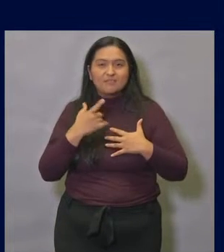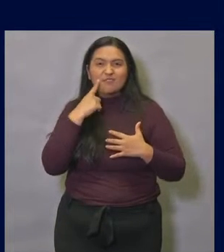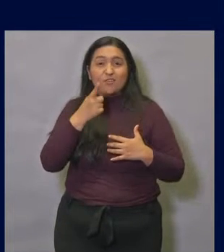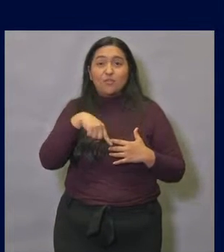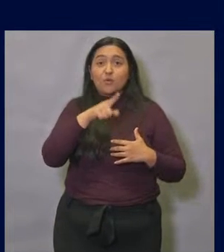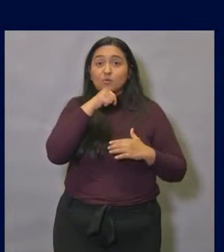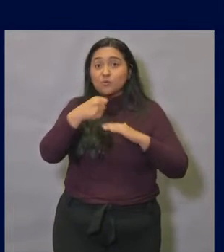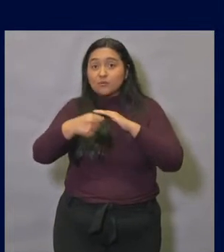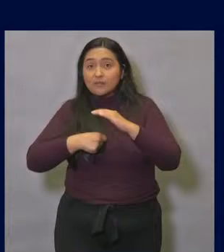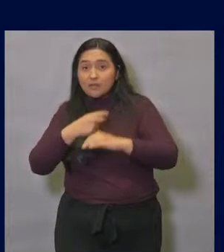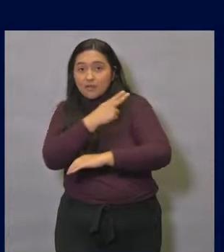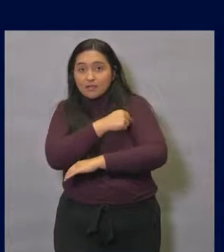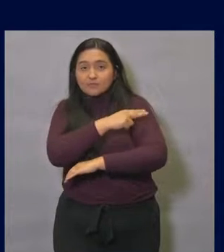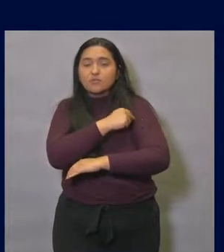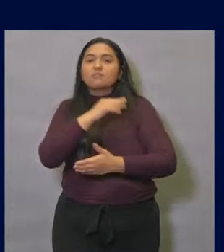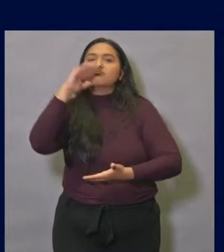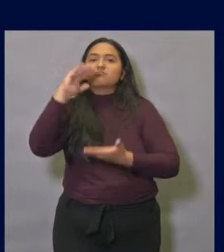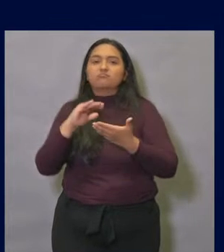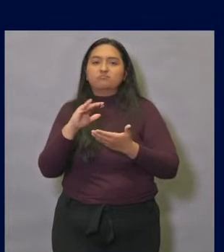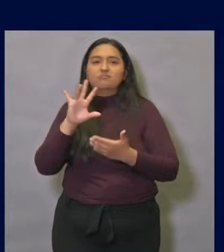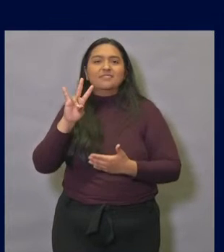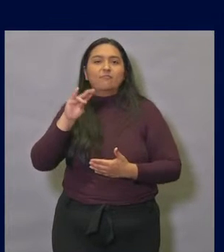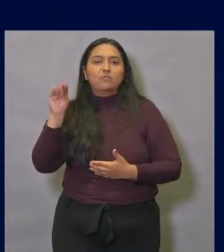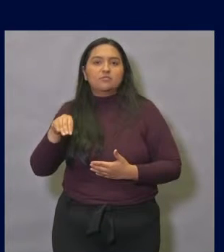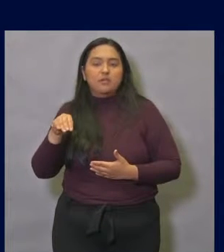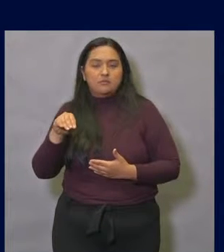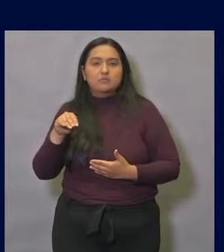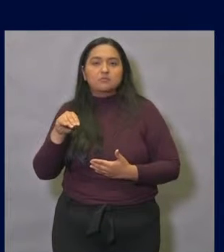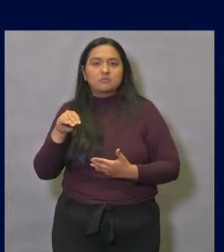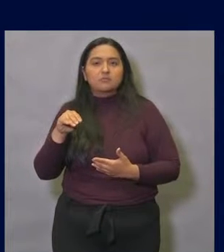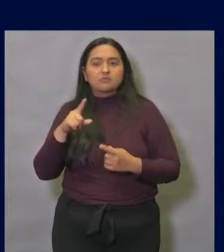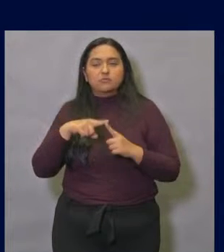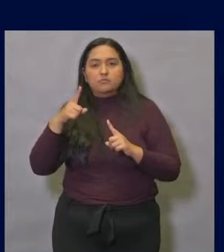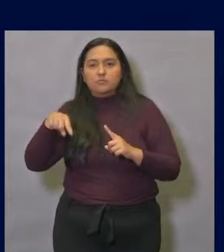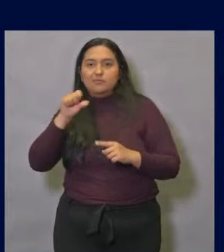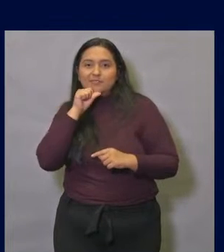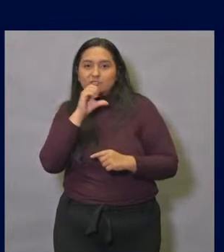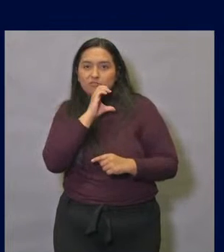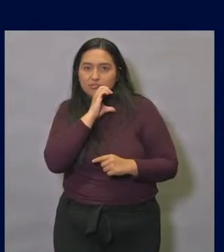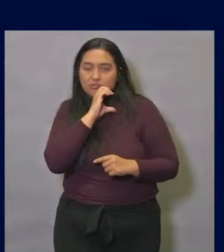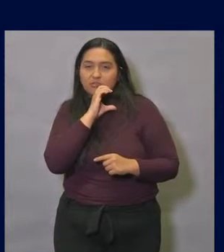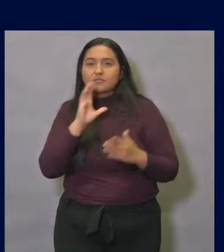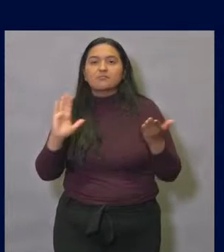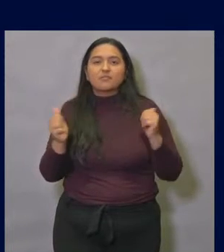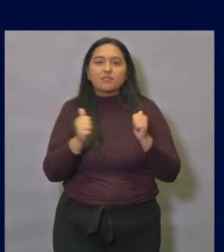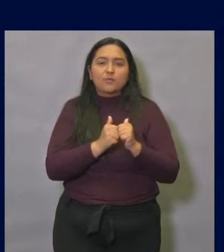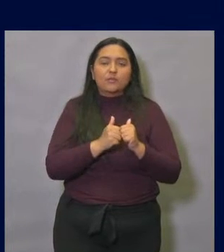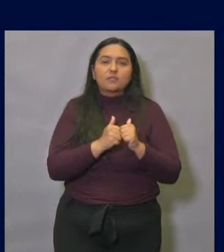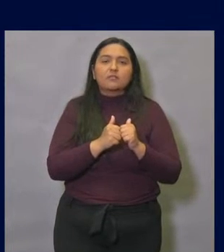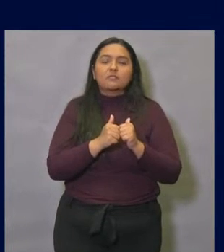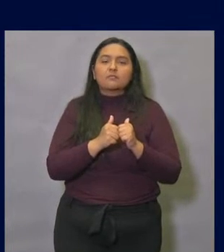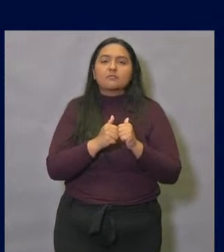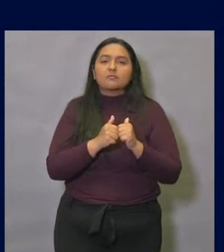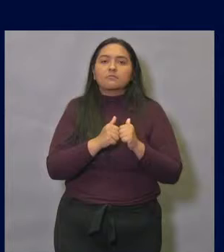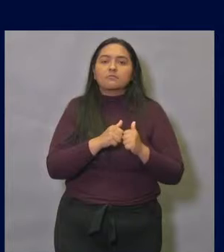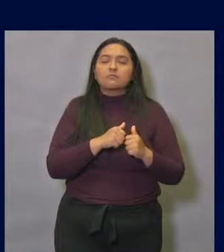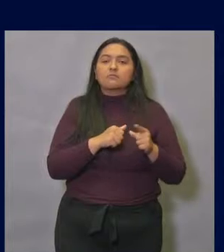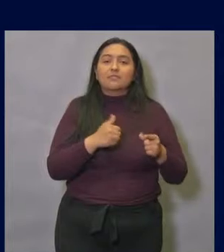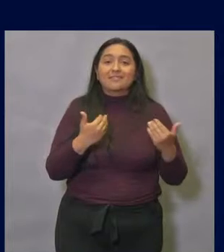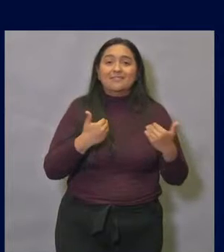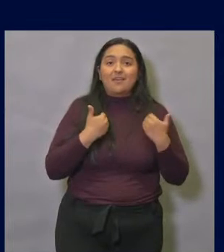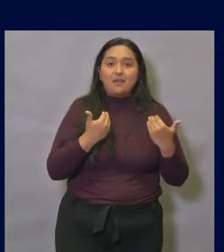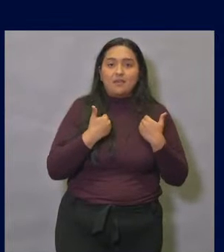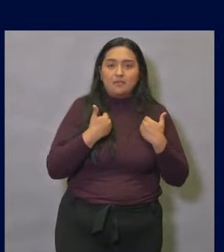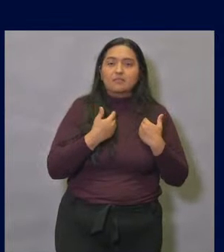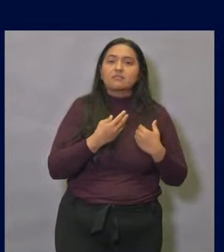hospitalizados se redujo un 7% en las personas mayores en comparación con una caída del 4% en